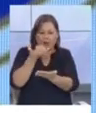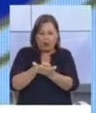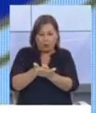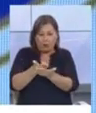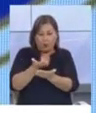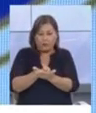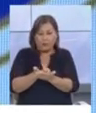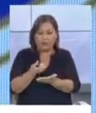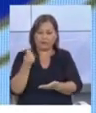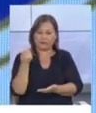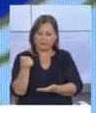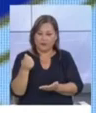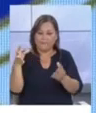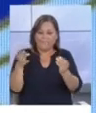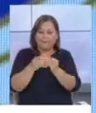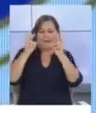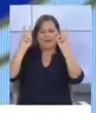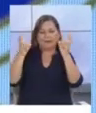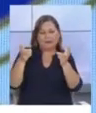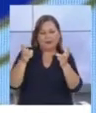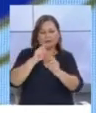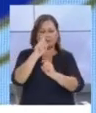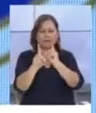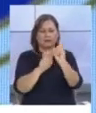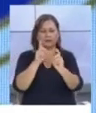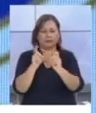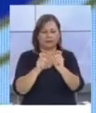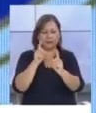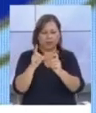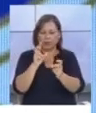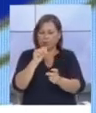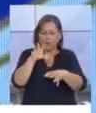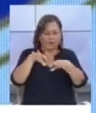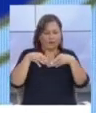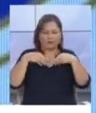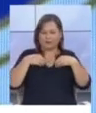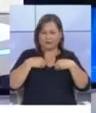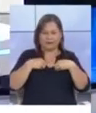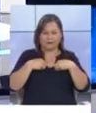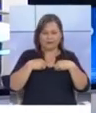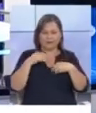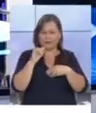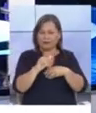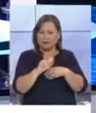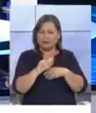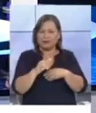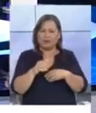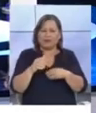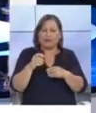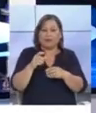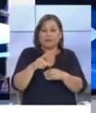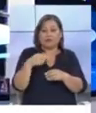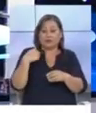eso me opongo a temas como una constituyente que nos van a llevar a la deriva y a la incertidumbre por dos años o más desde que